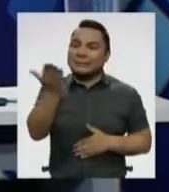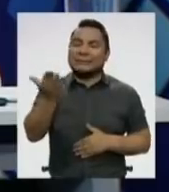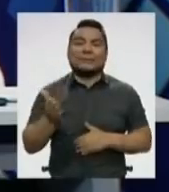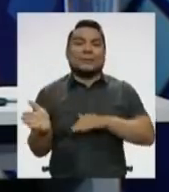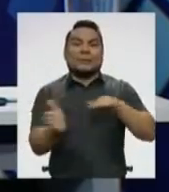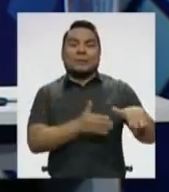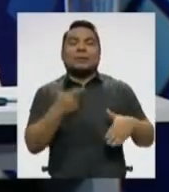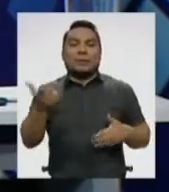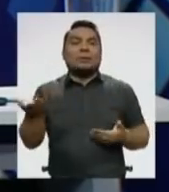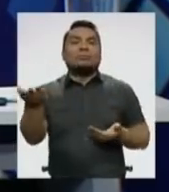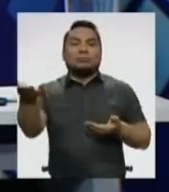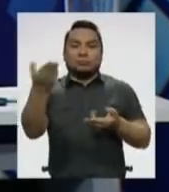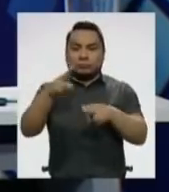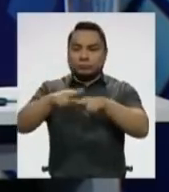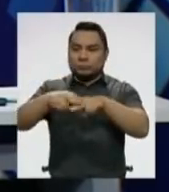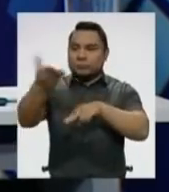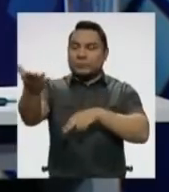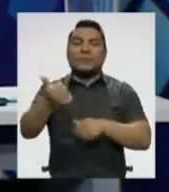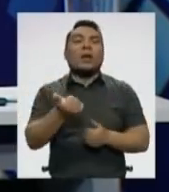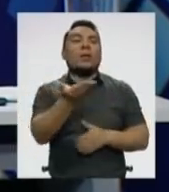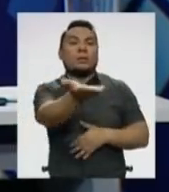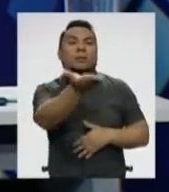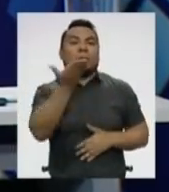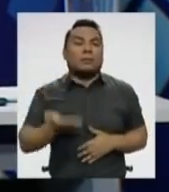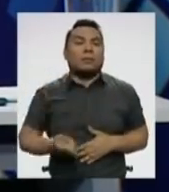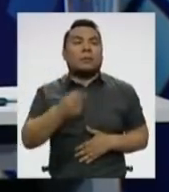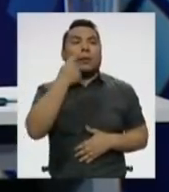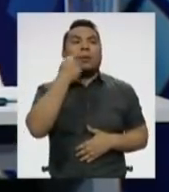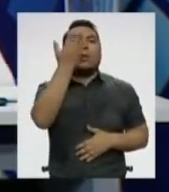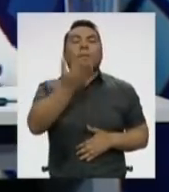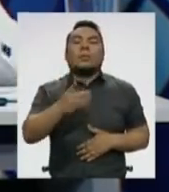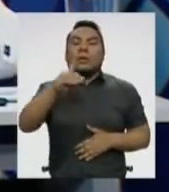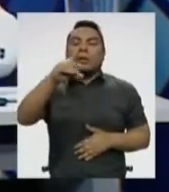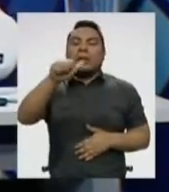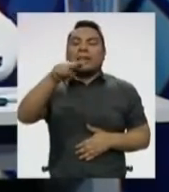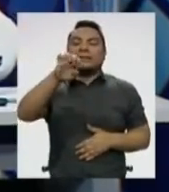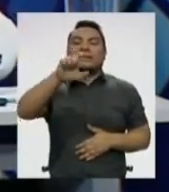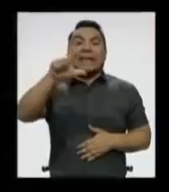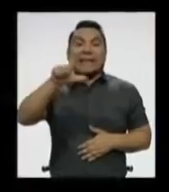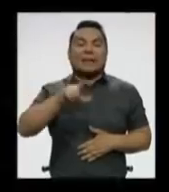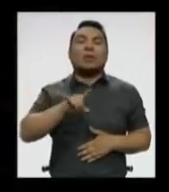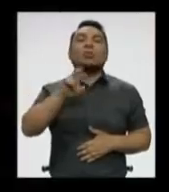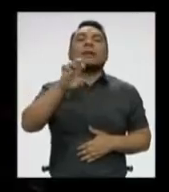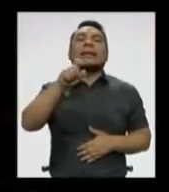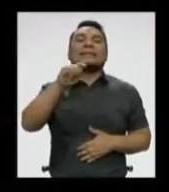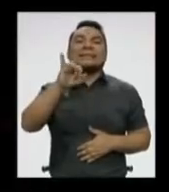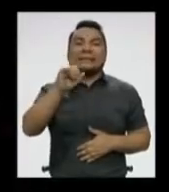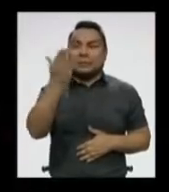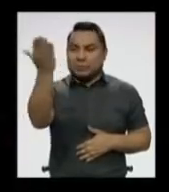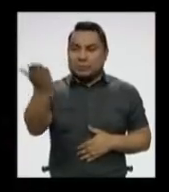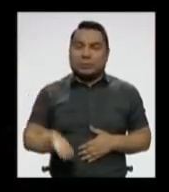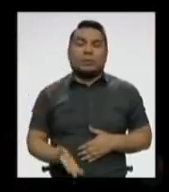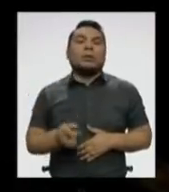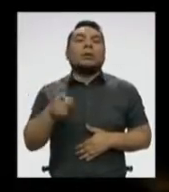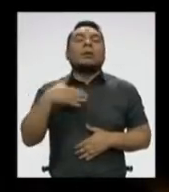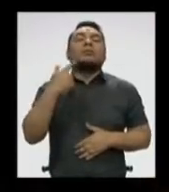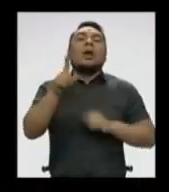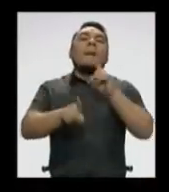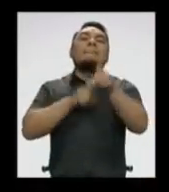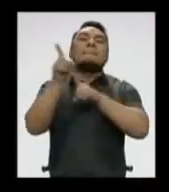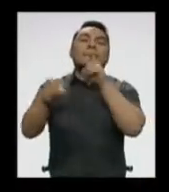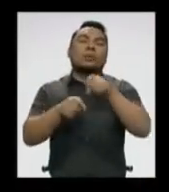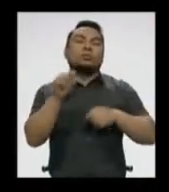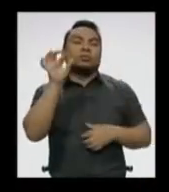su asiento y vamos a invitar de inmediato al candidato Daniel Urresti, que está con nosotros, para que escuche también